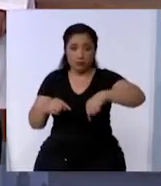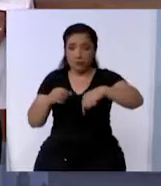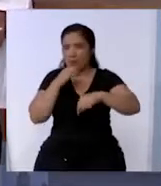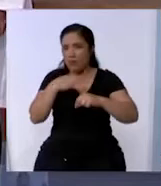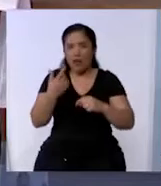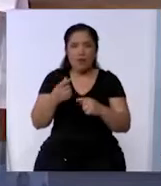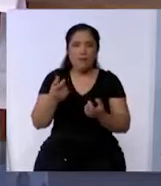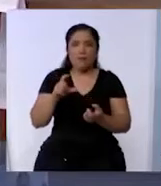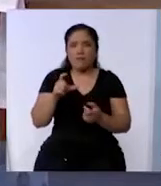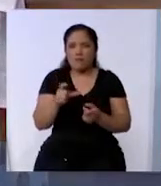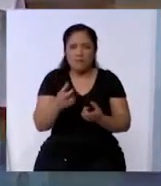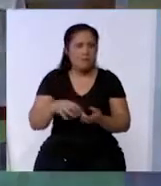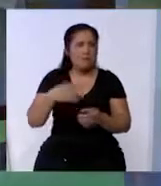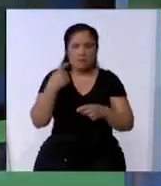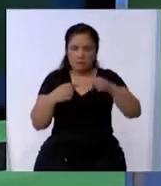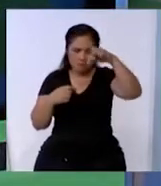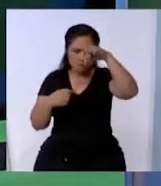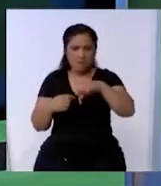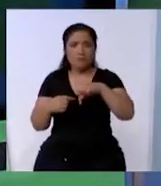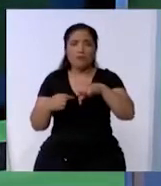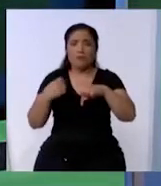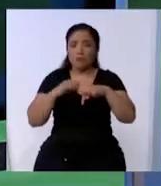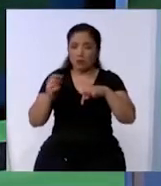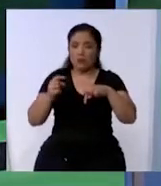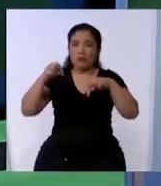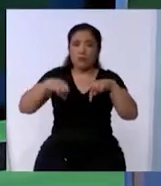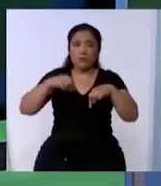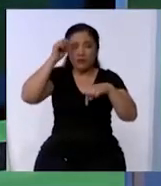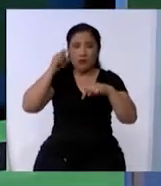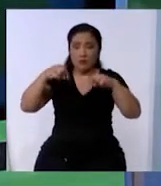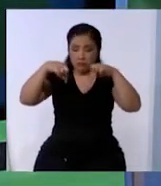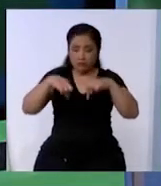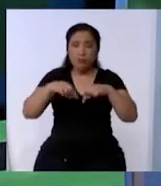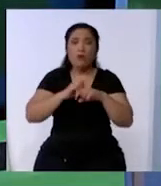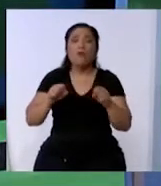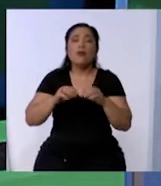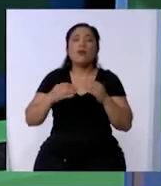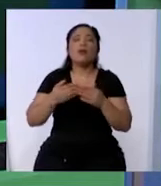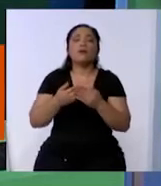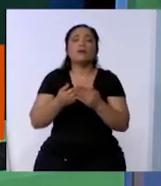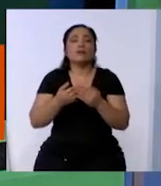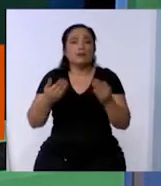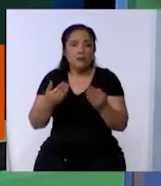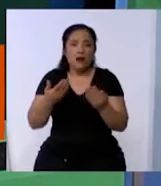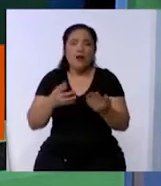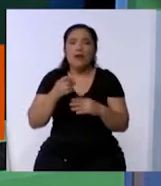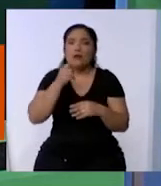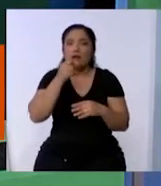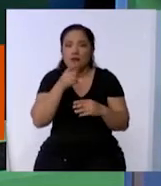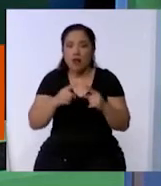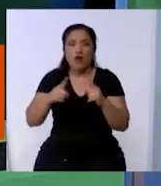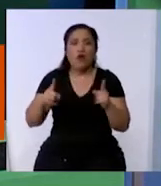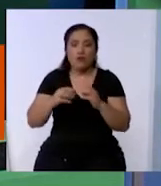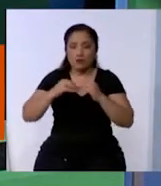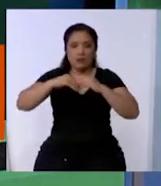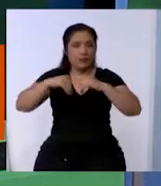pila, lo que voy a hacer es separar los componentes de la sal a partir de una corriente. Bueno, entonces lo que tenemos que entender es que la